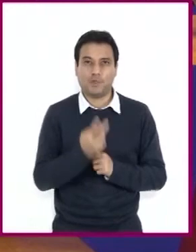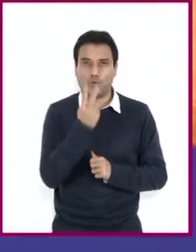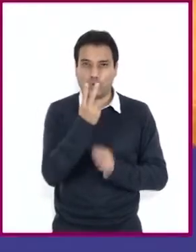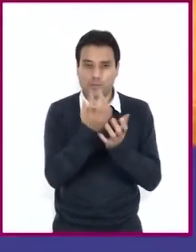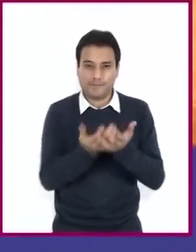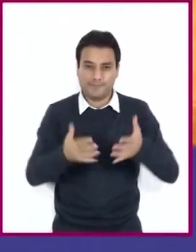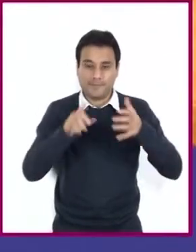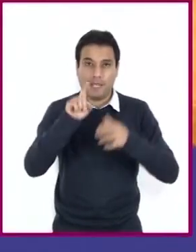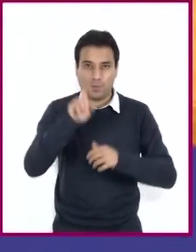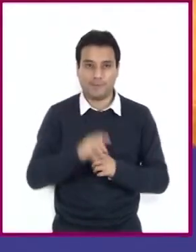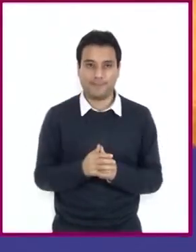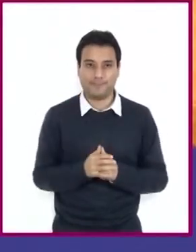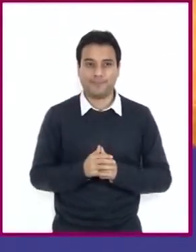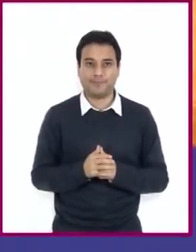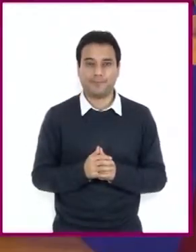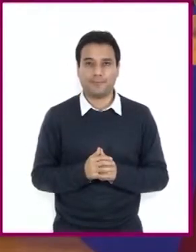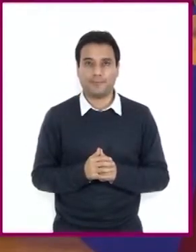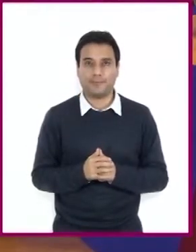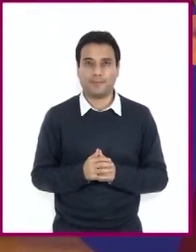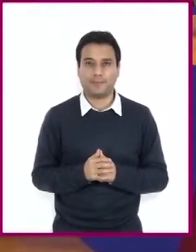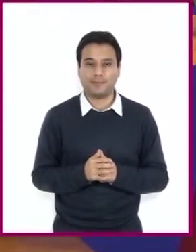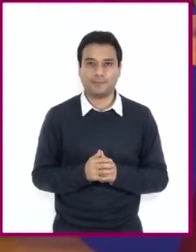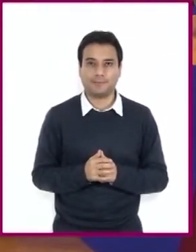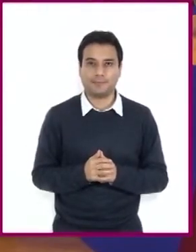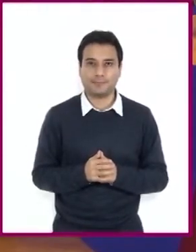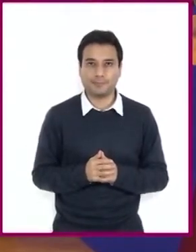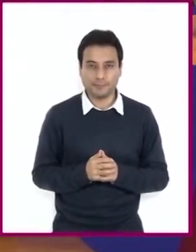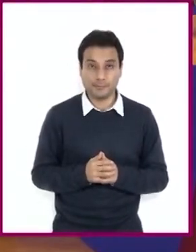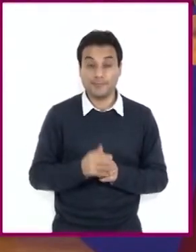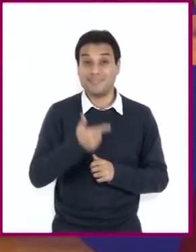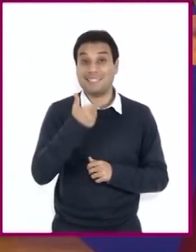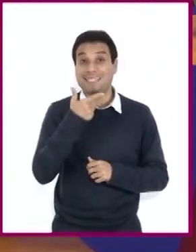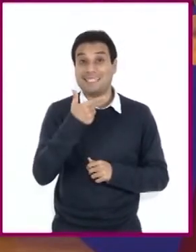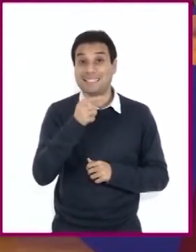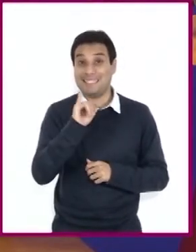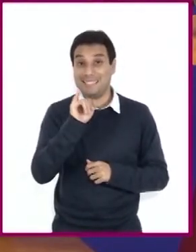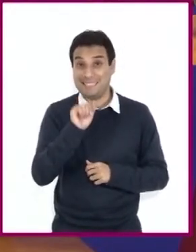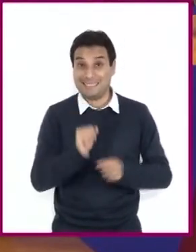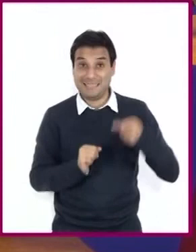Colocaremos un punto con el marcador de agua en un gis.